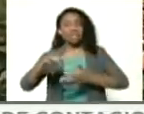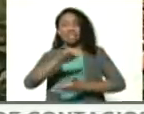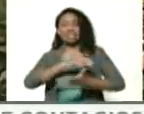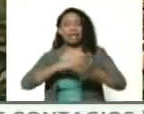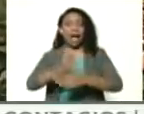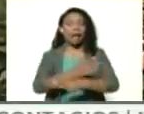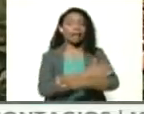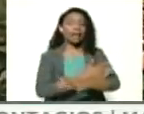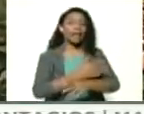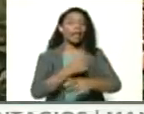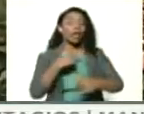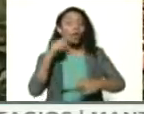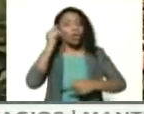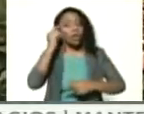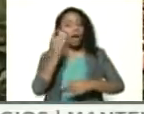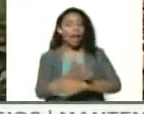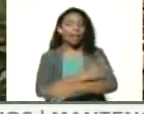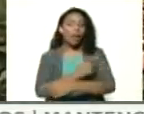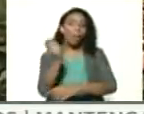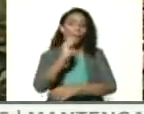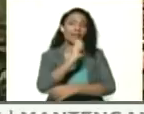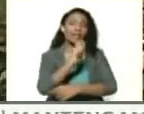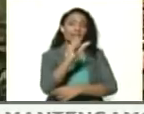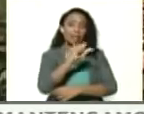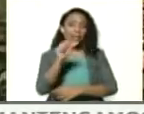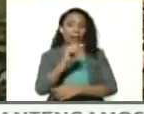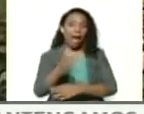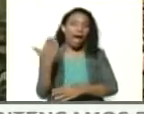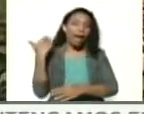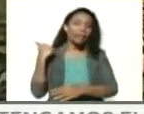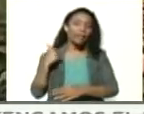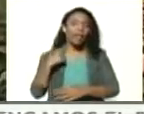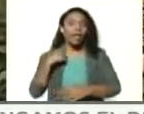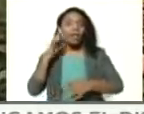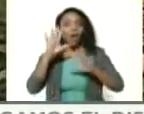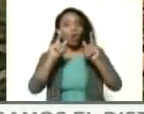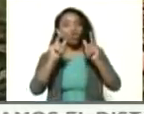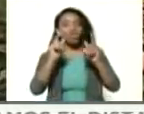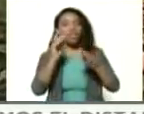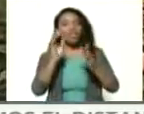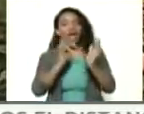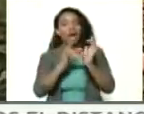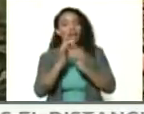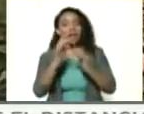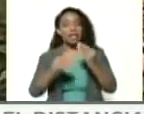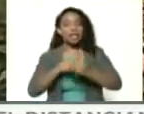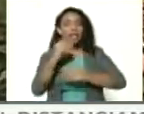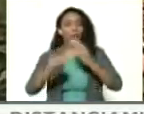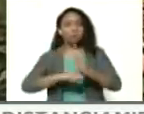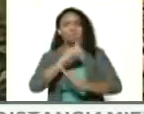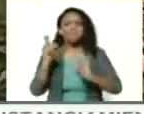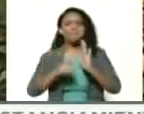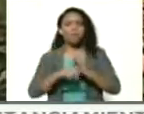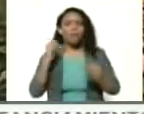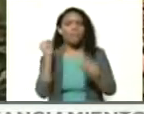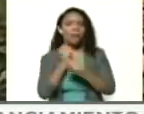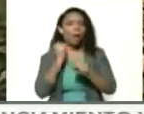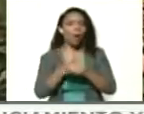antes, los días previos, los meses previos, las semanas previas al 11 de abril, hicieron completamente su trabajo. Un